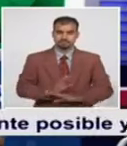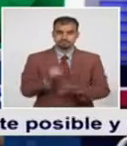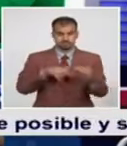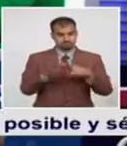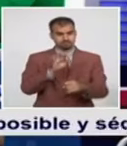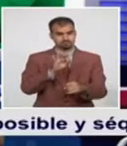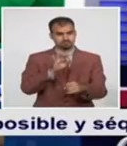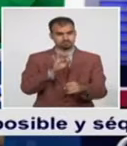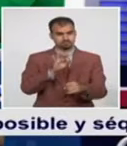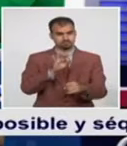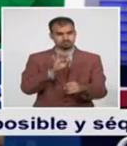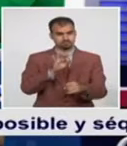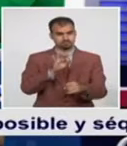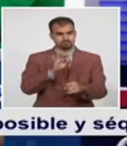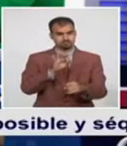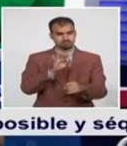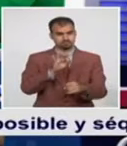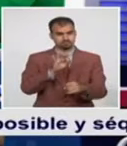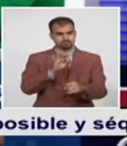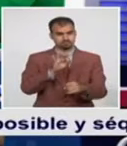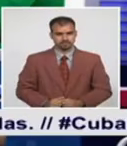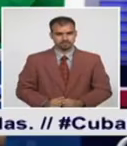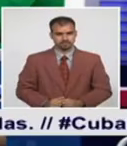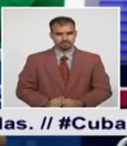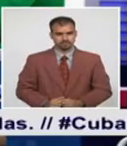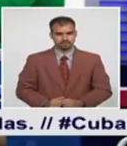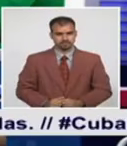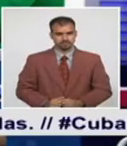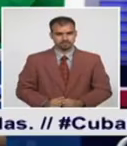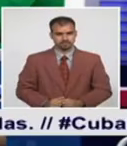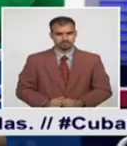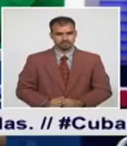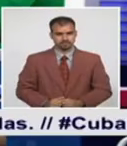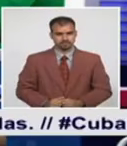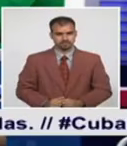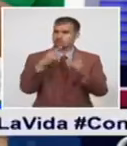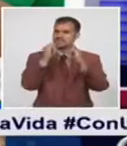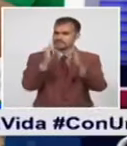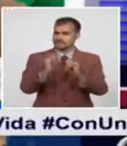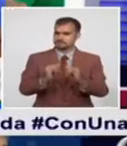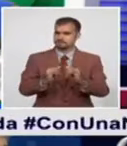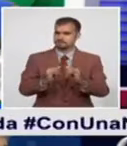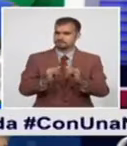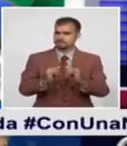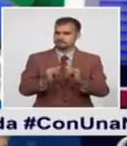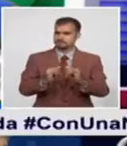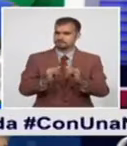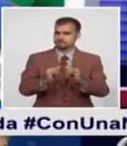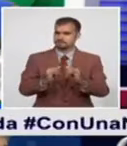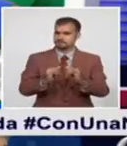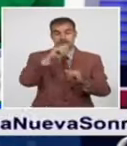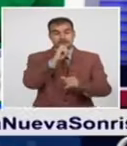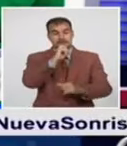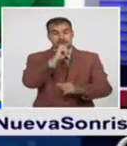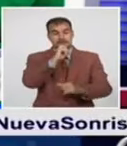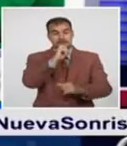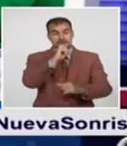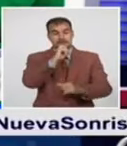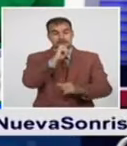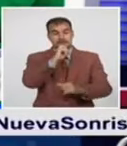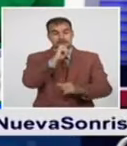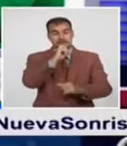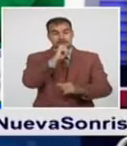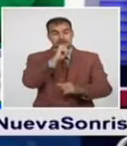un grupo de información, todavía expresión de una gran complejidad en la transmisión de la